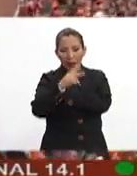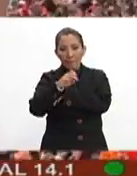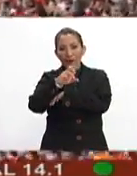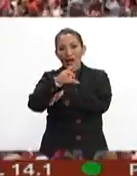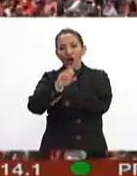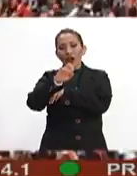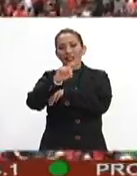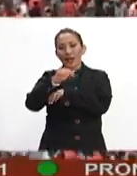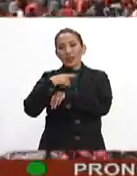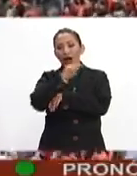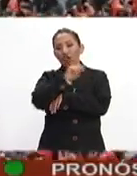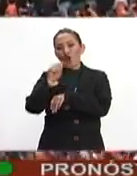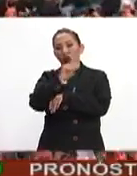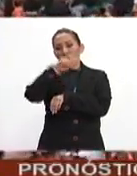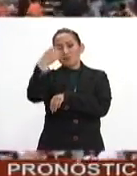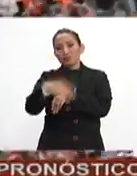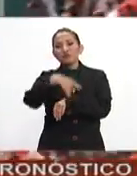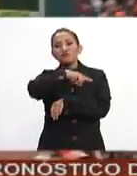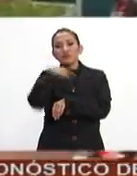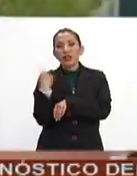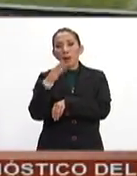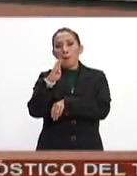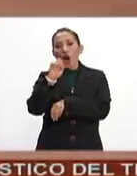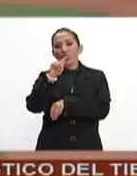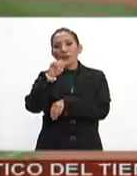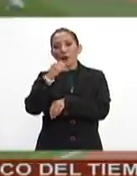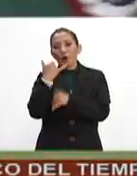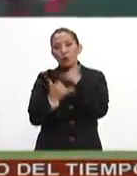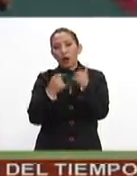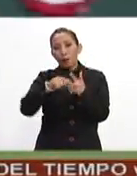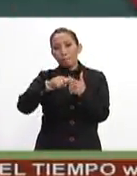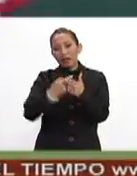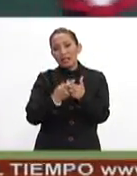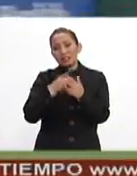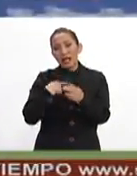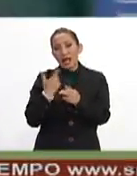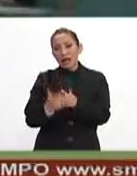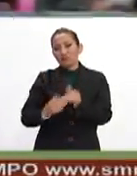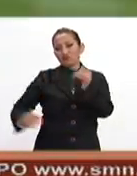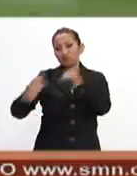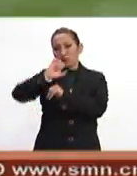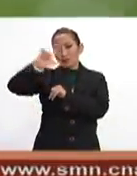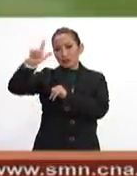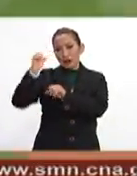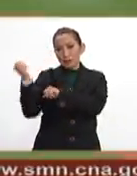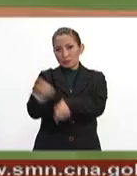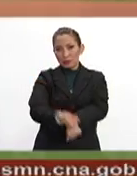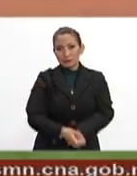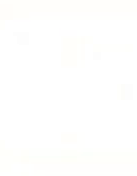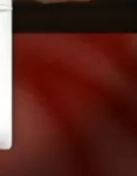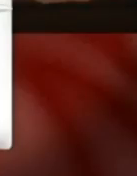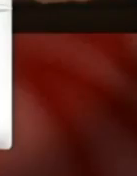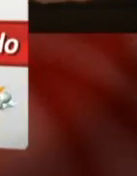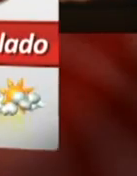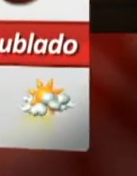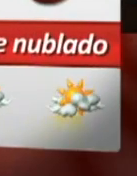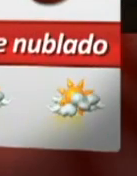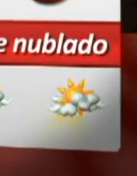Marco Estrada, Toronto pierde contra Baltimore en el juego inaugural de las Grandes Ligas.